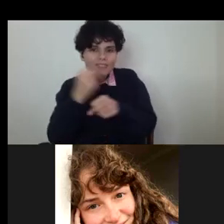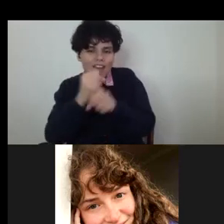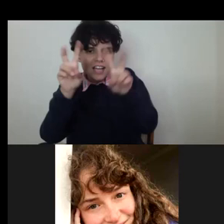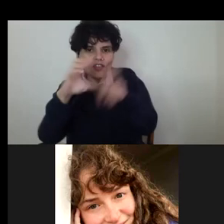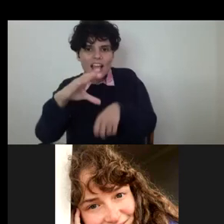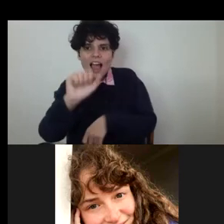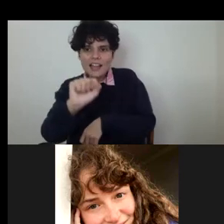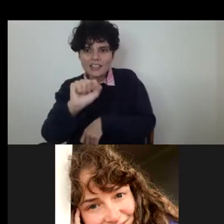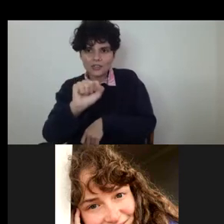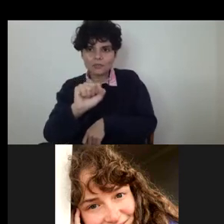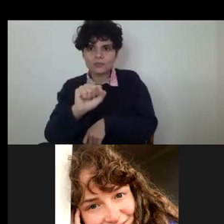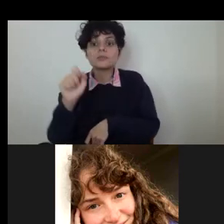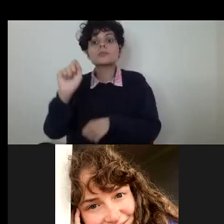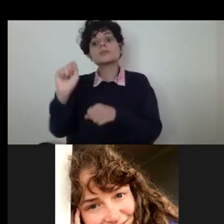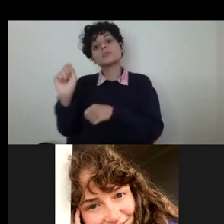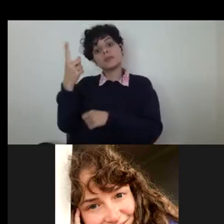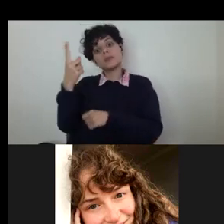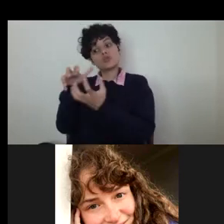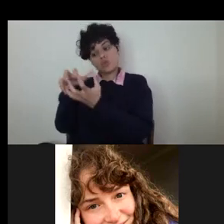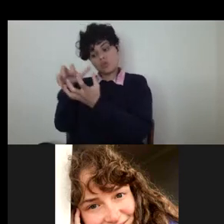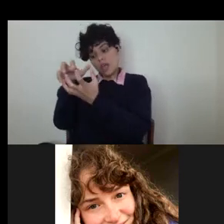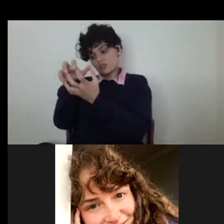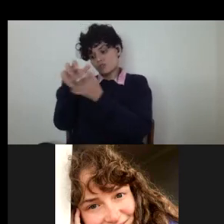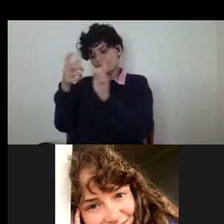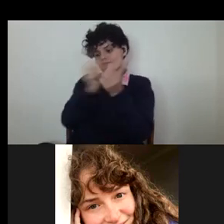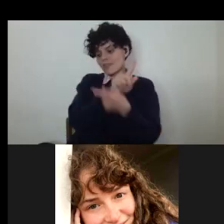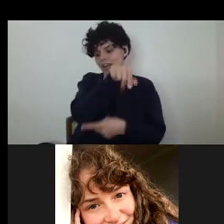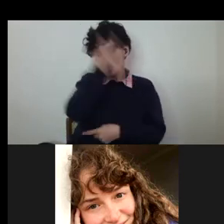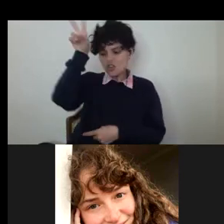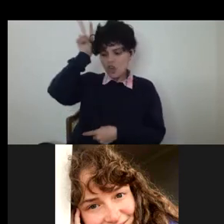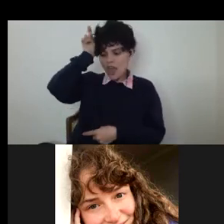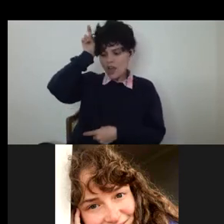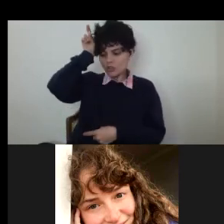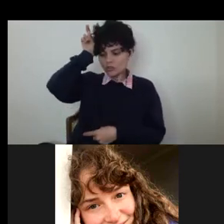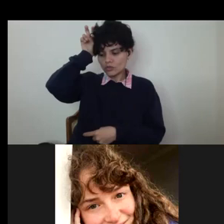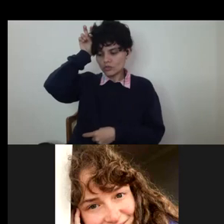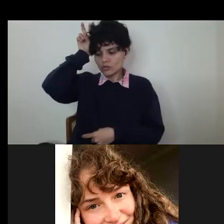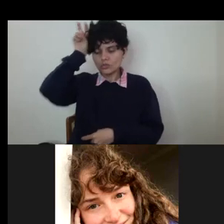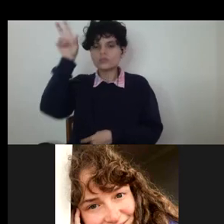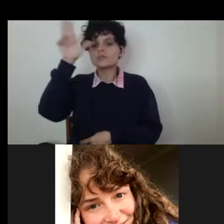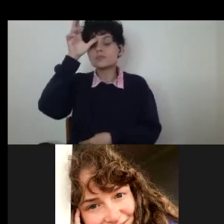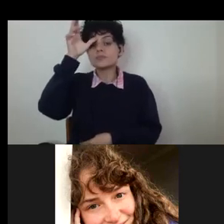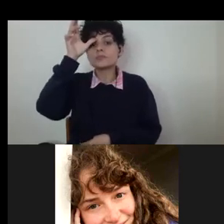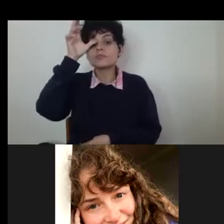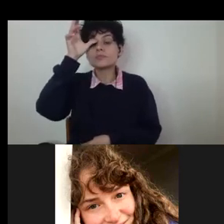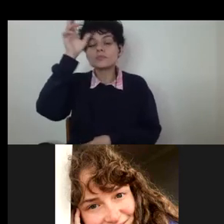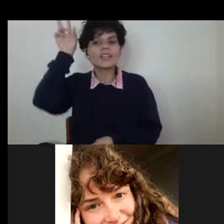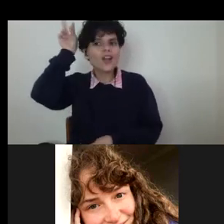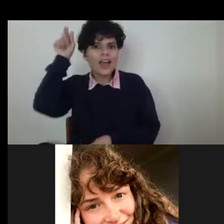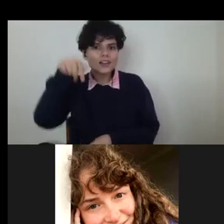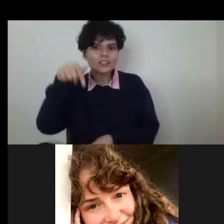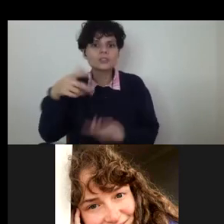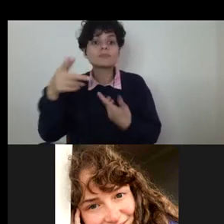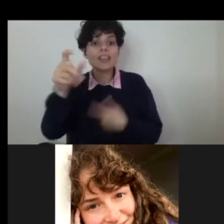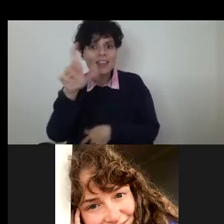que el músculo de conejo, en que hicimos muchísimos estudios bioquímicos y biofísicos. Y fíjense que en Boston,